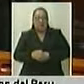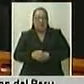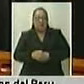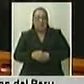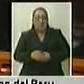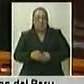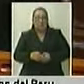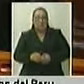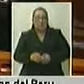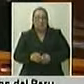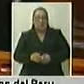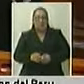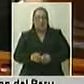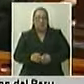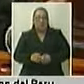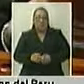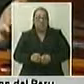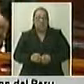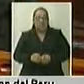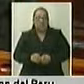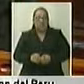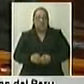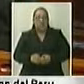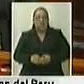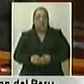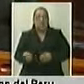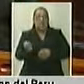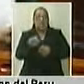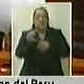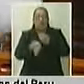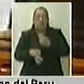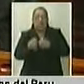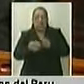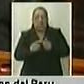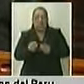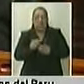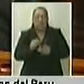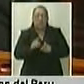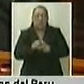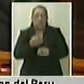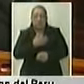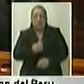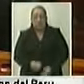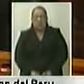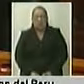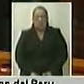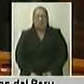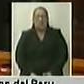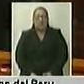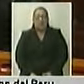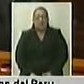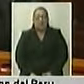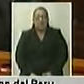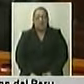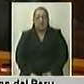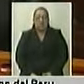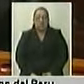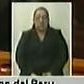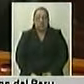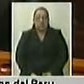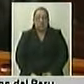represas, riegos por aspersión, de goteo, y adicionalmente, presidente, dentro del